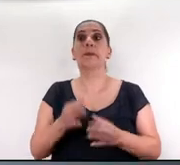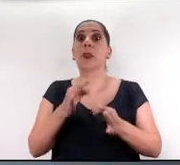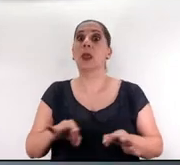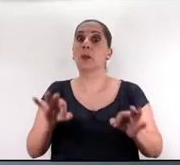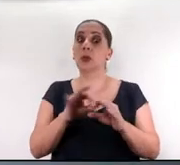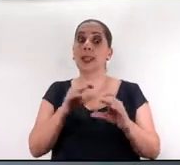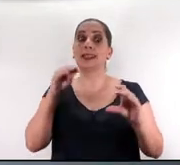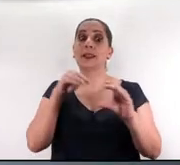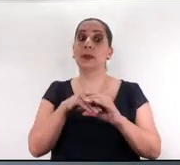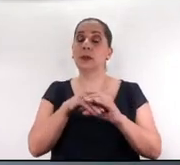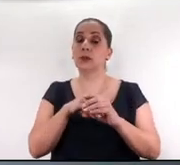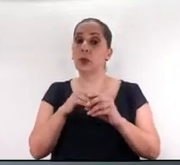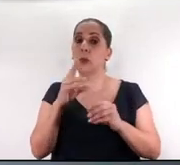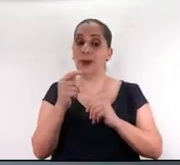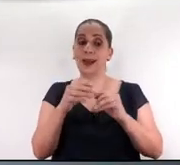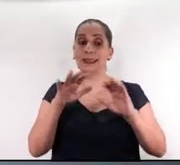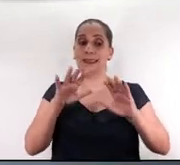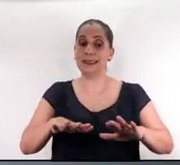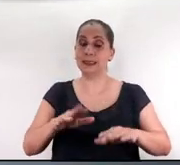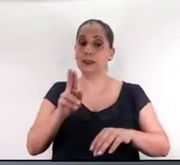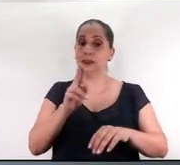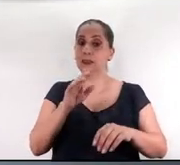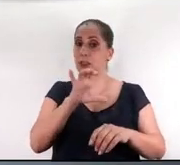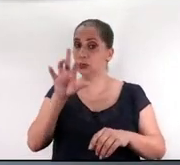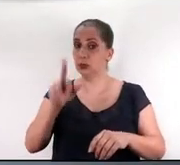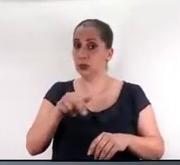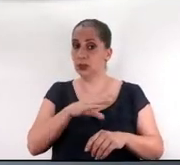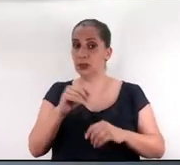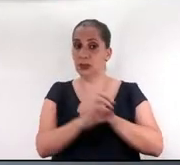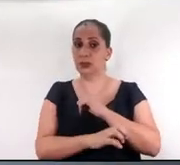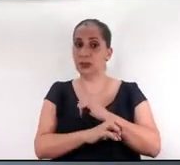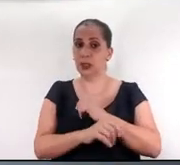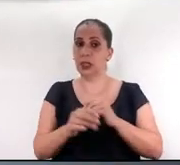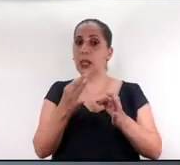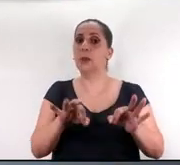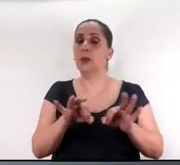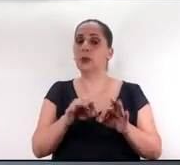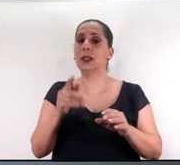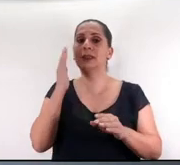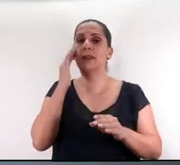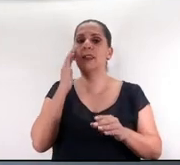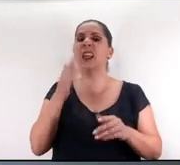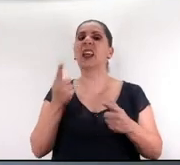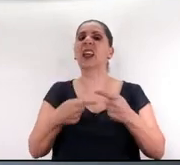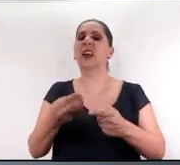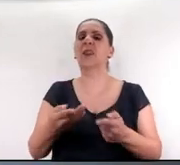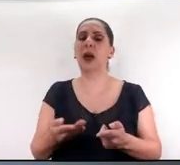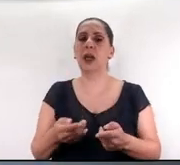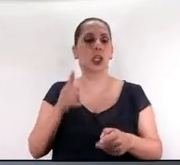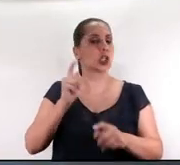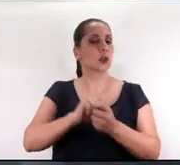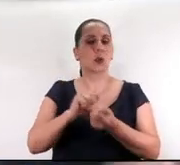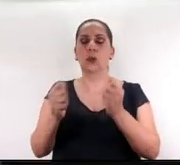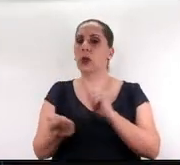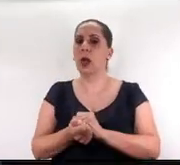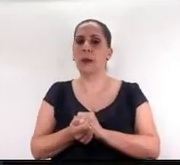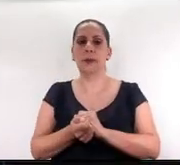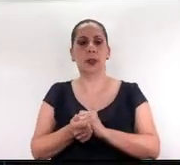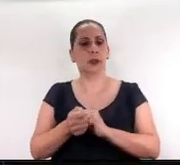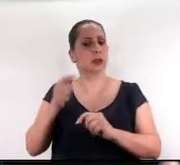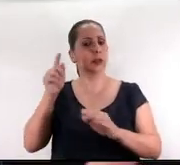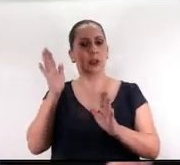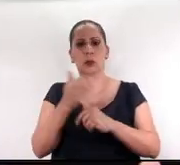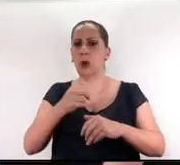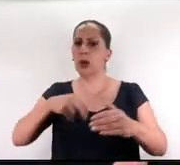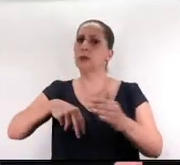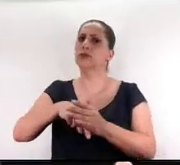extranjera es la seguridad jurídica, es saber a qué atenerse, que no le cambien las reglas de juego, que no le pongamos trabas